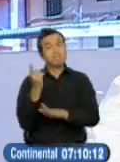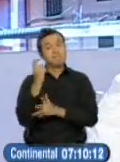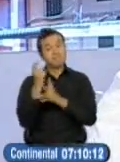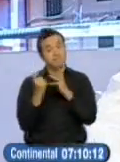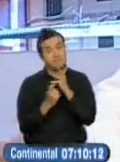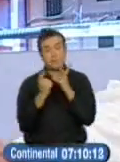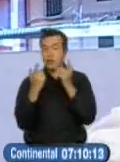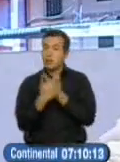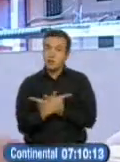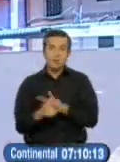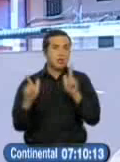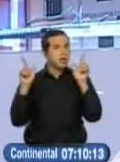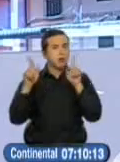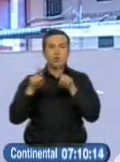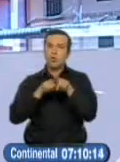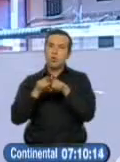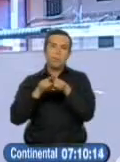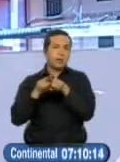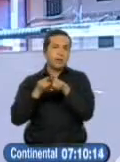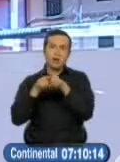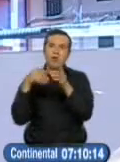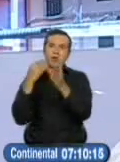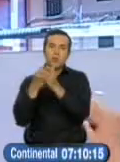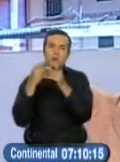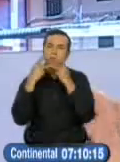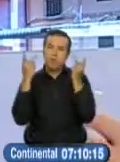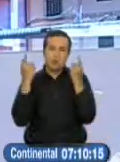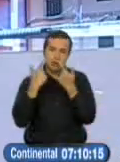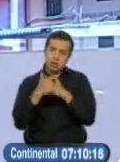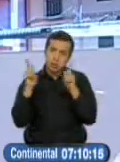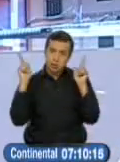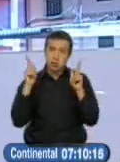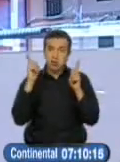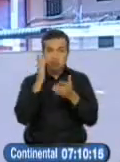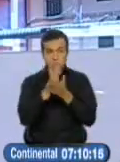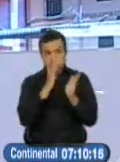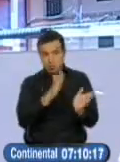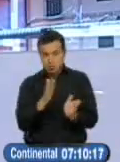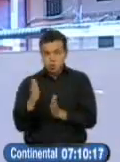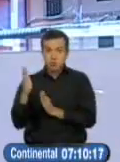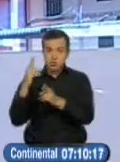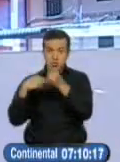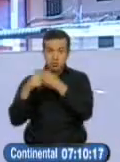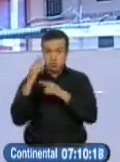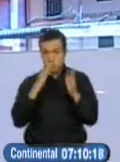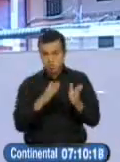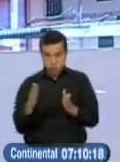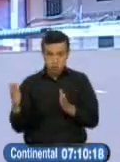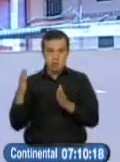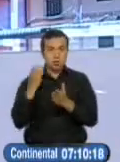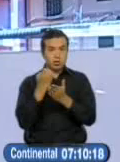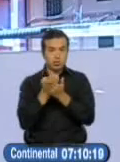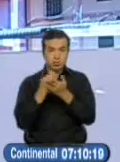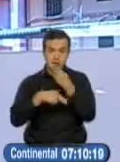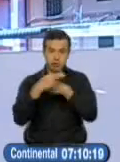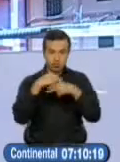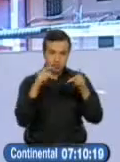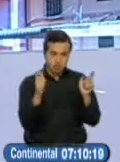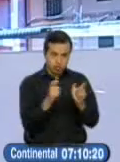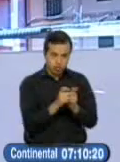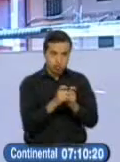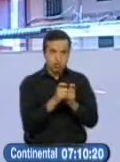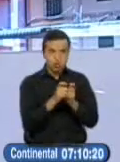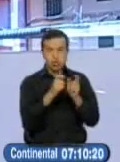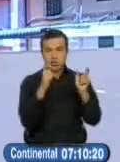una libertad de competencia dentro de la compra pública, que se segmente adecuadamente el mercado, una parte para la economía popular y solidaria, donde